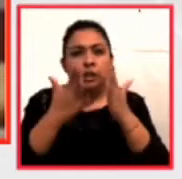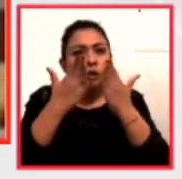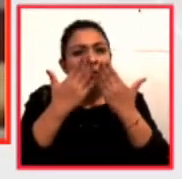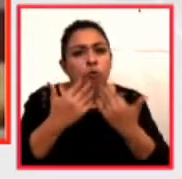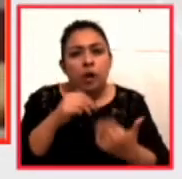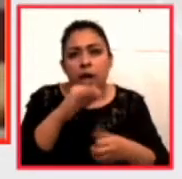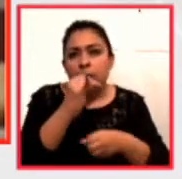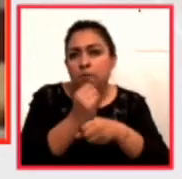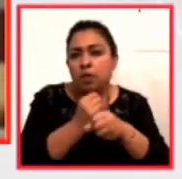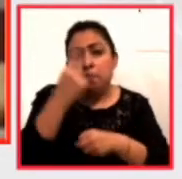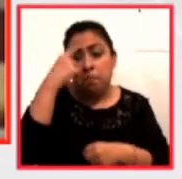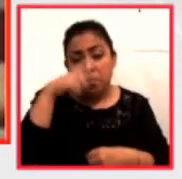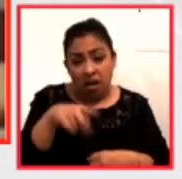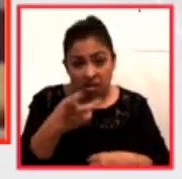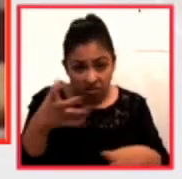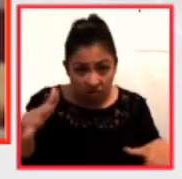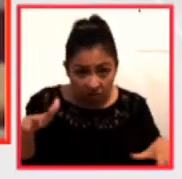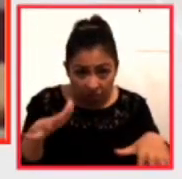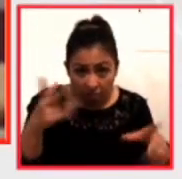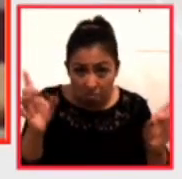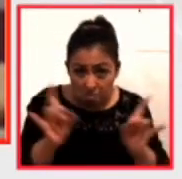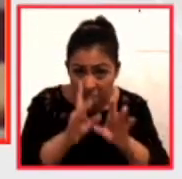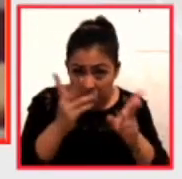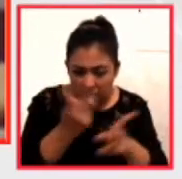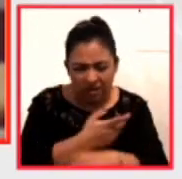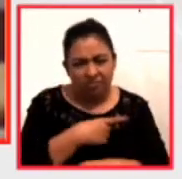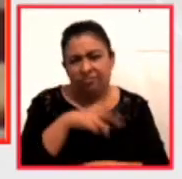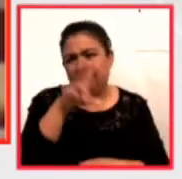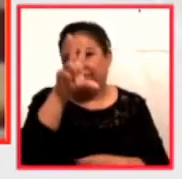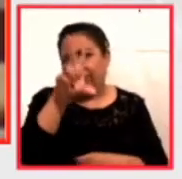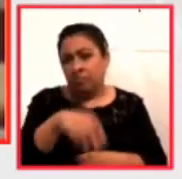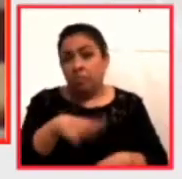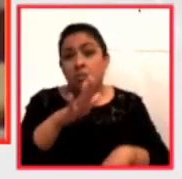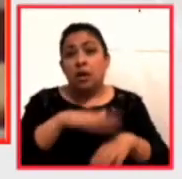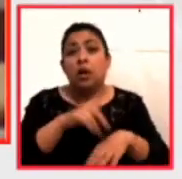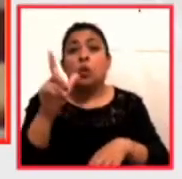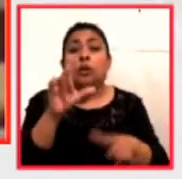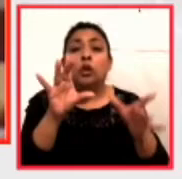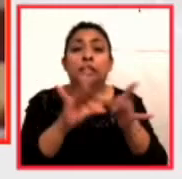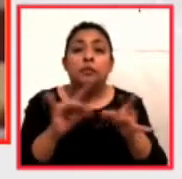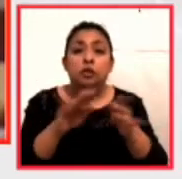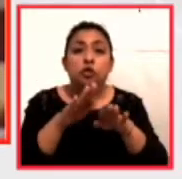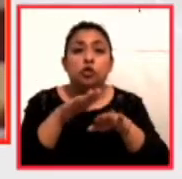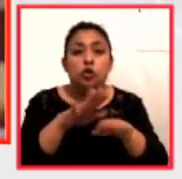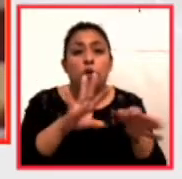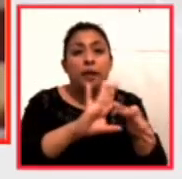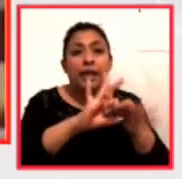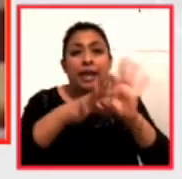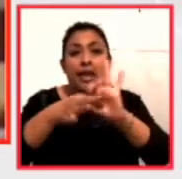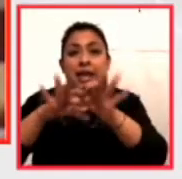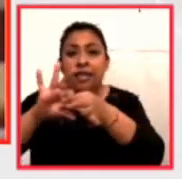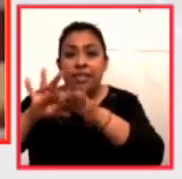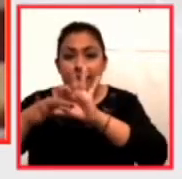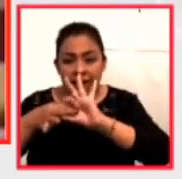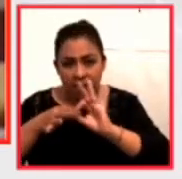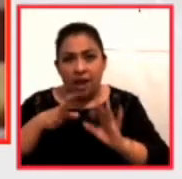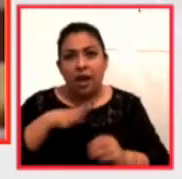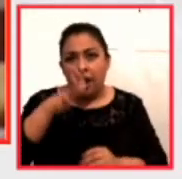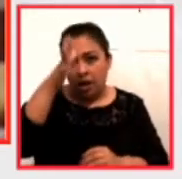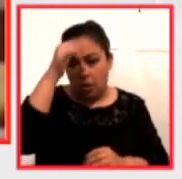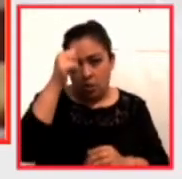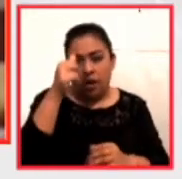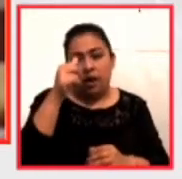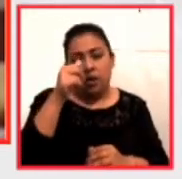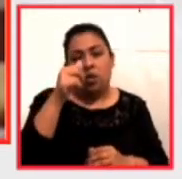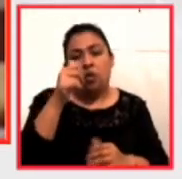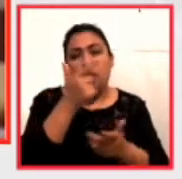investigación para decir que esto va a ocurrir, sobre todo cuando estamos hablando de estas cadenas tan articuladas a partir de los tratados de libre comercio,